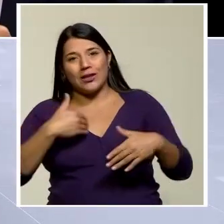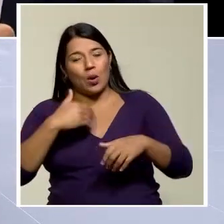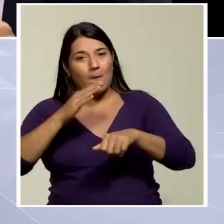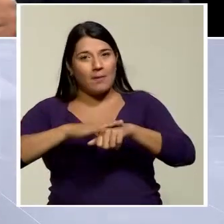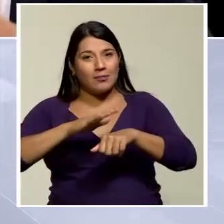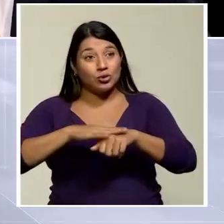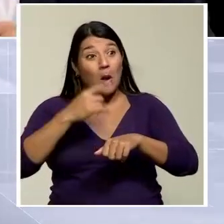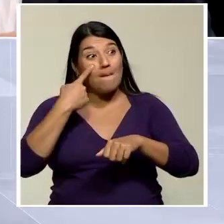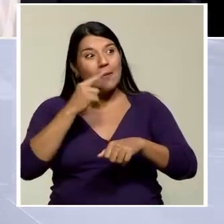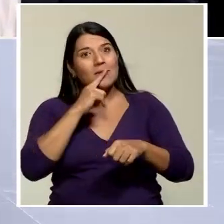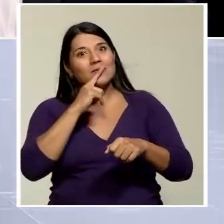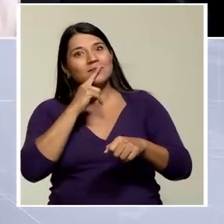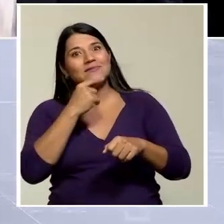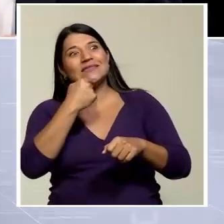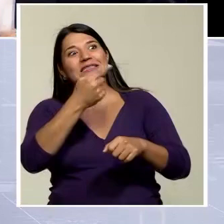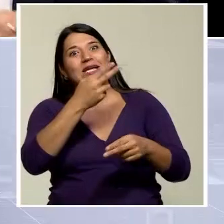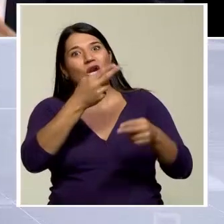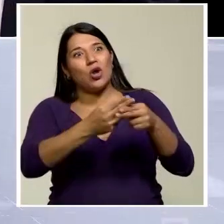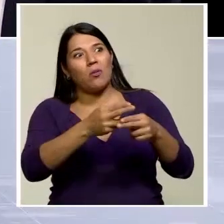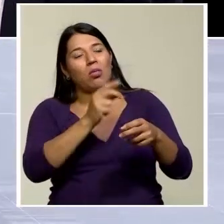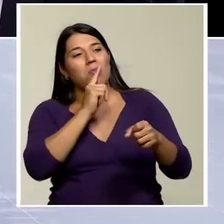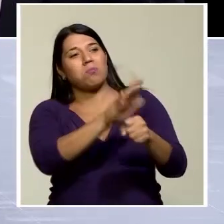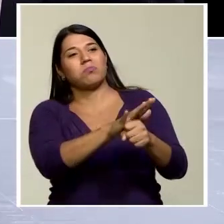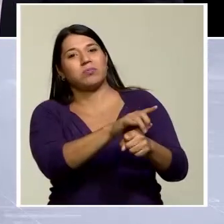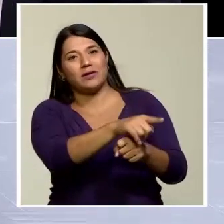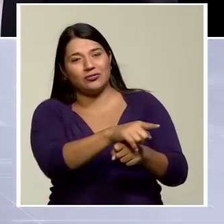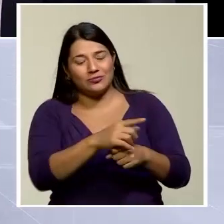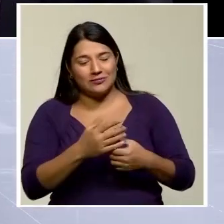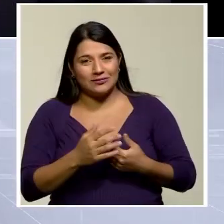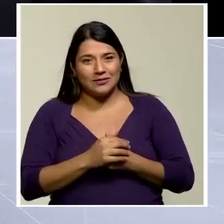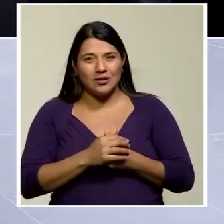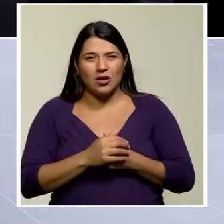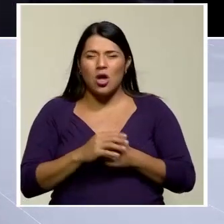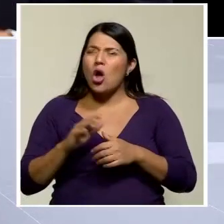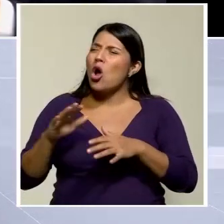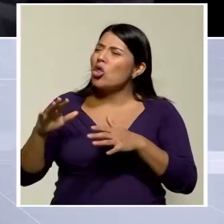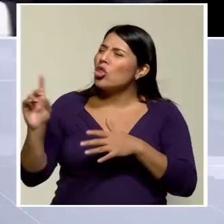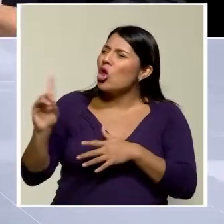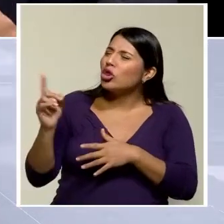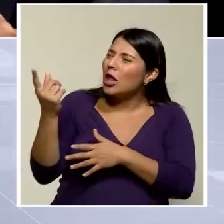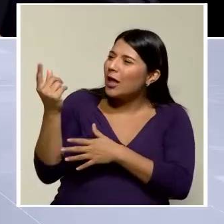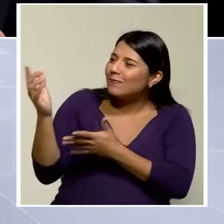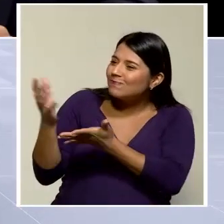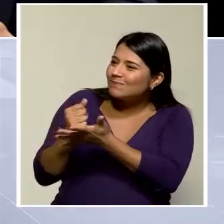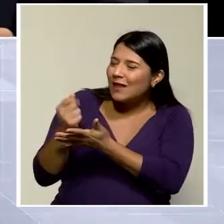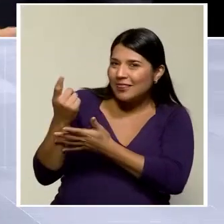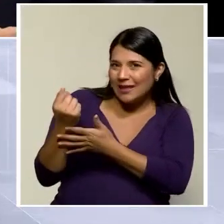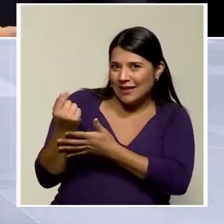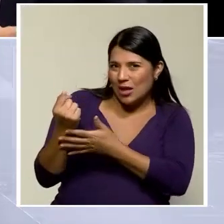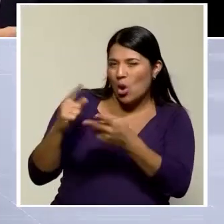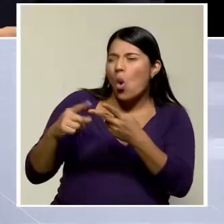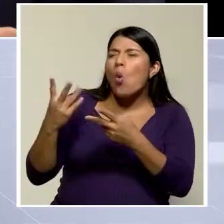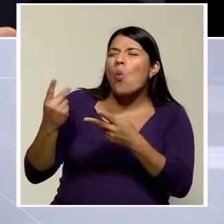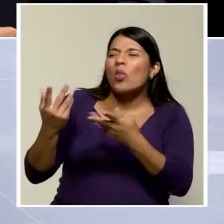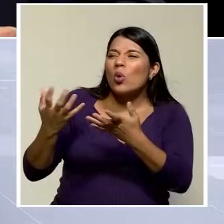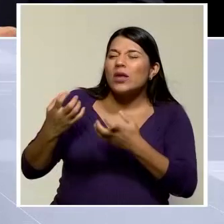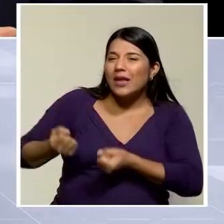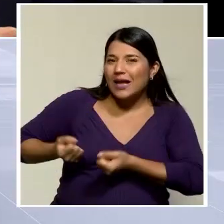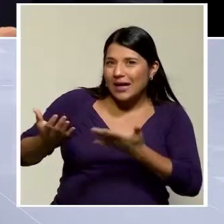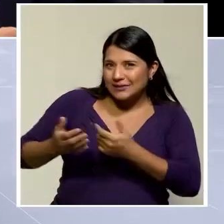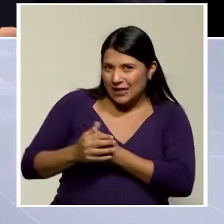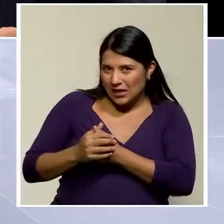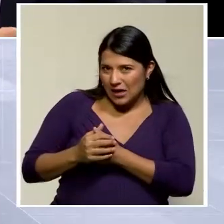para cometerlos públicamente. Don José María, ¿cómo va a financiar su campaña política y cuánto piensa gastar?